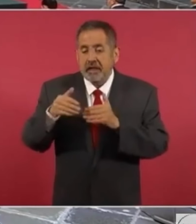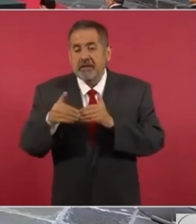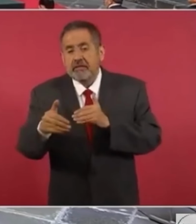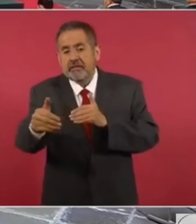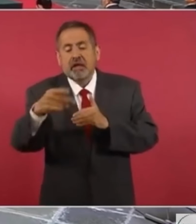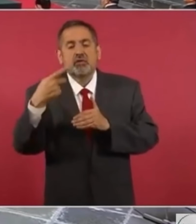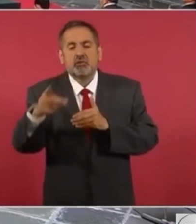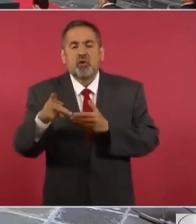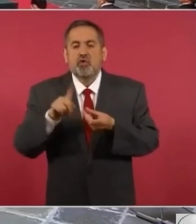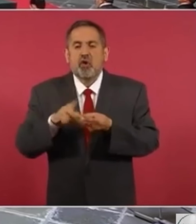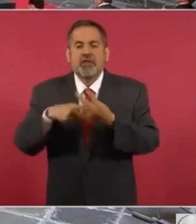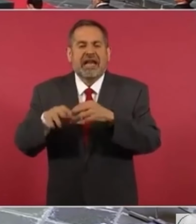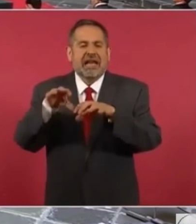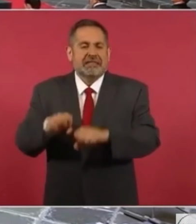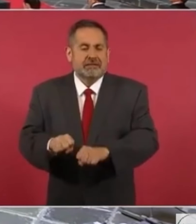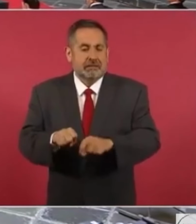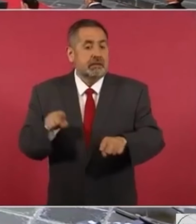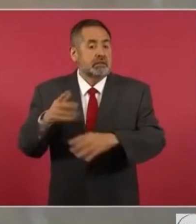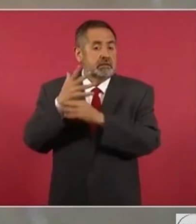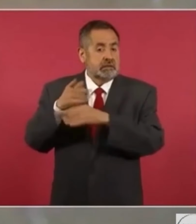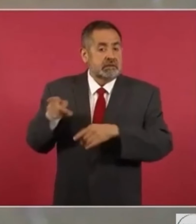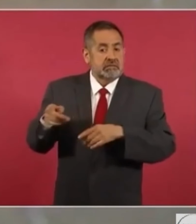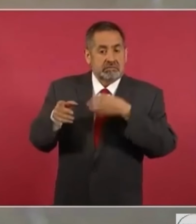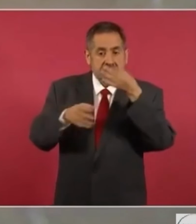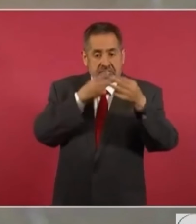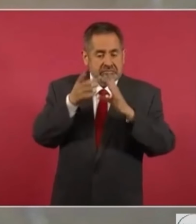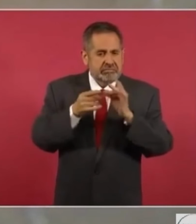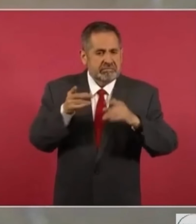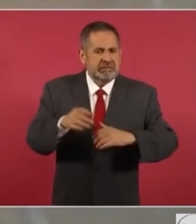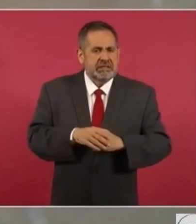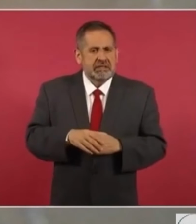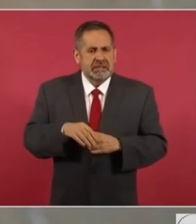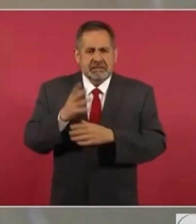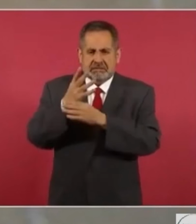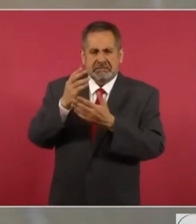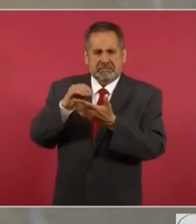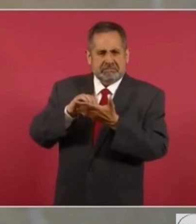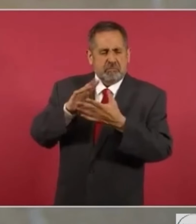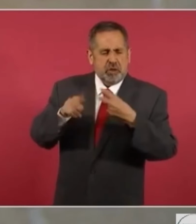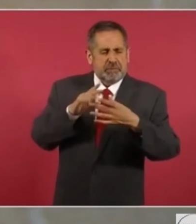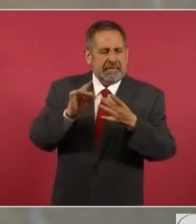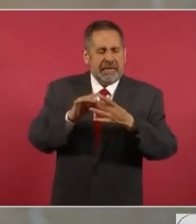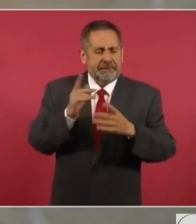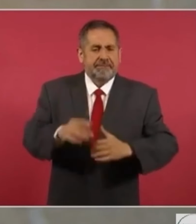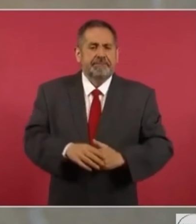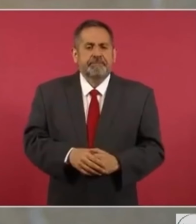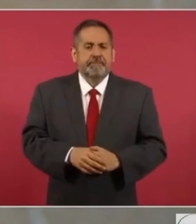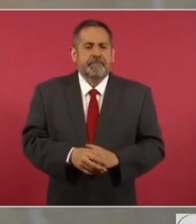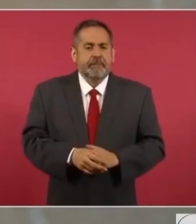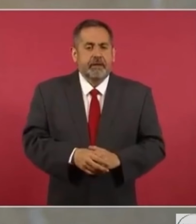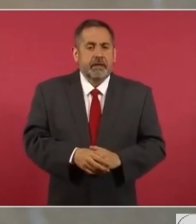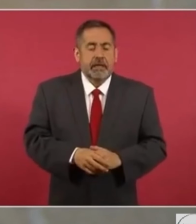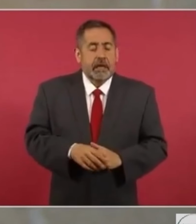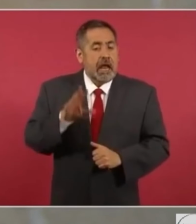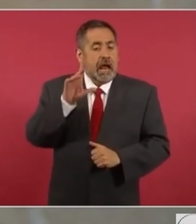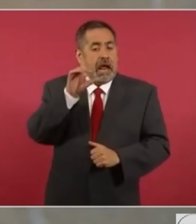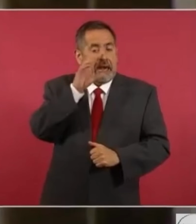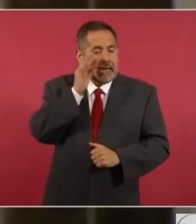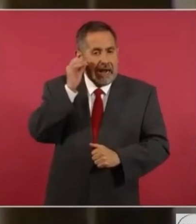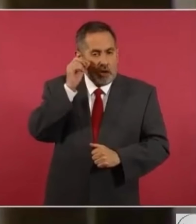raíz, y él lo expresa en esos términos incluso, y lo citaré en un momento. Ricardo Flores